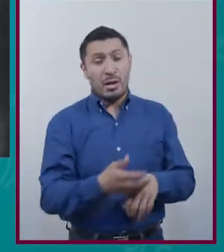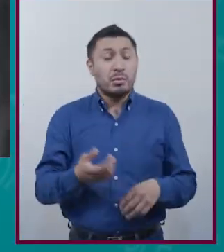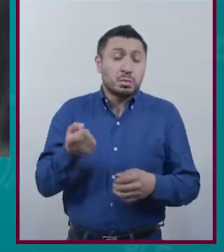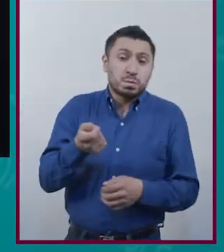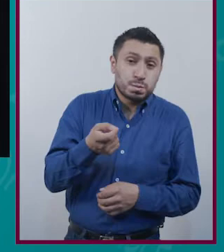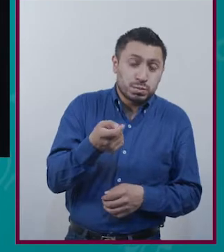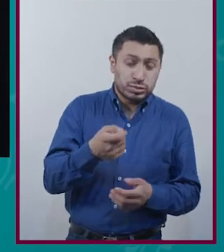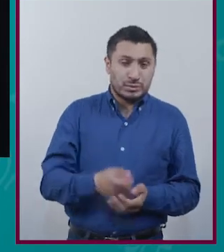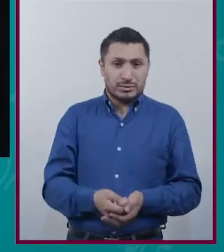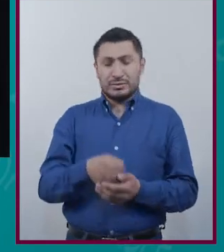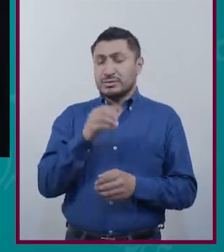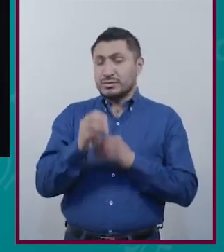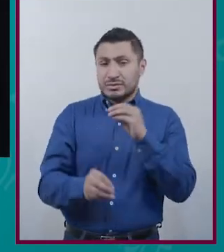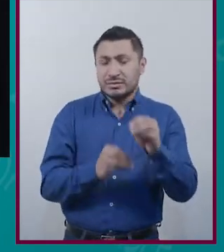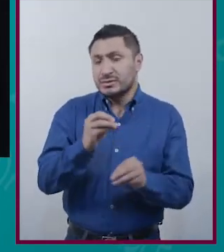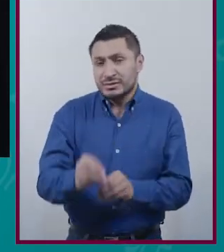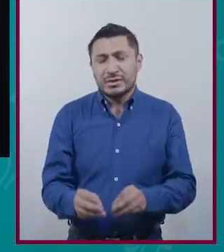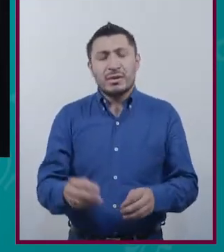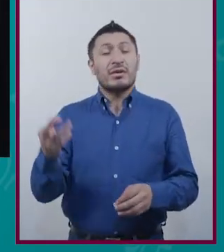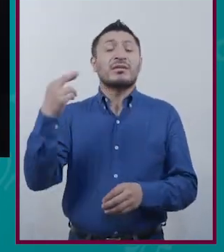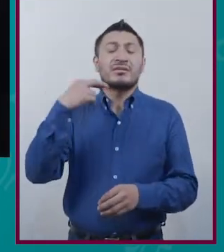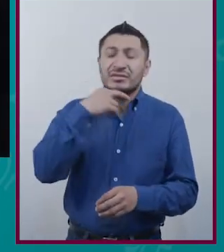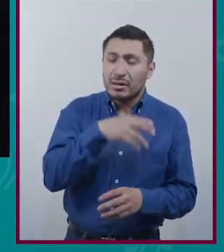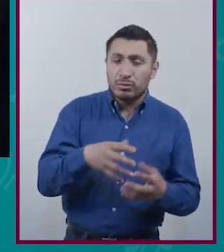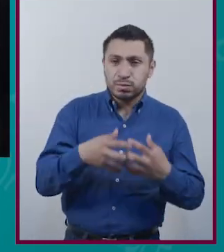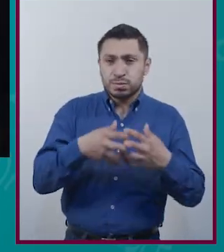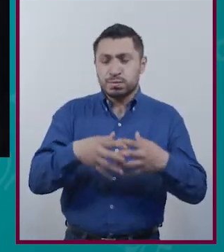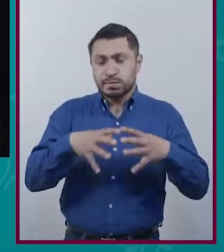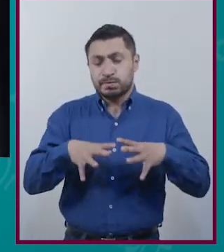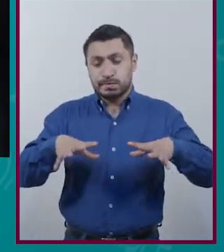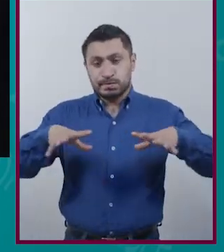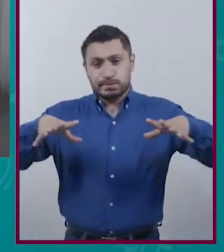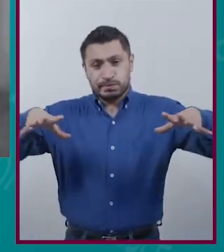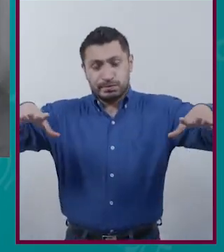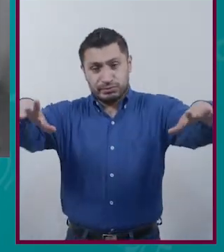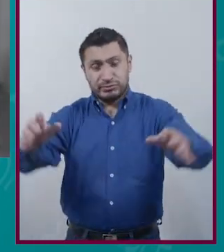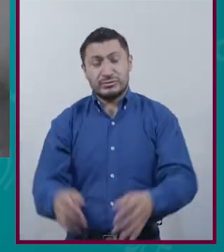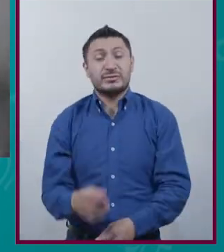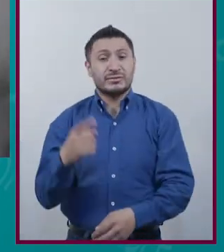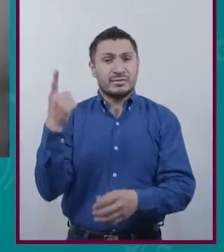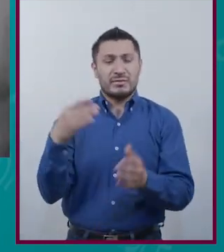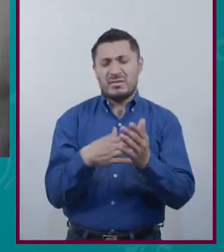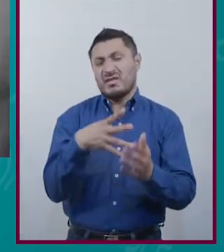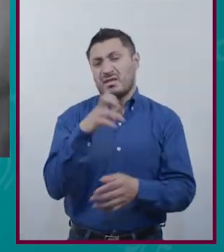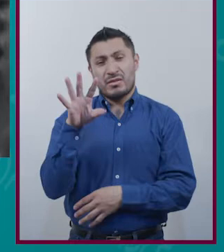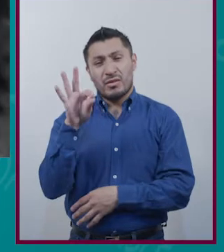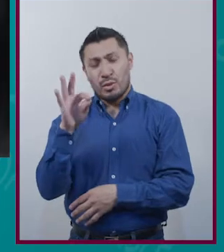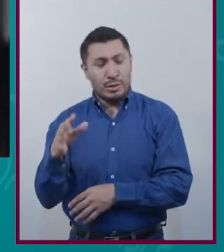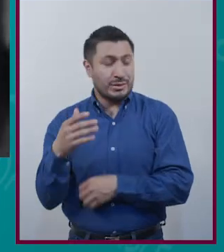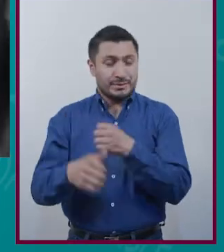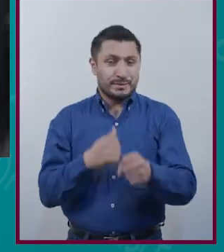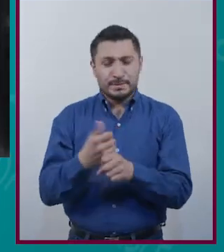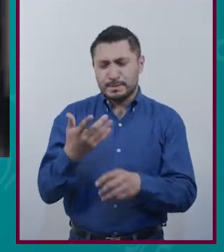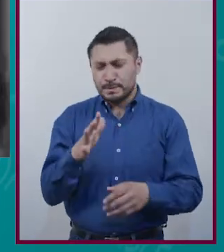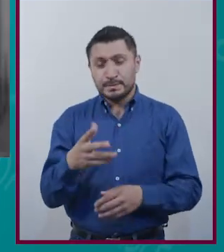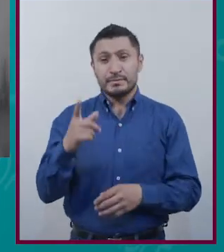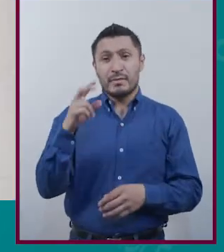del proceso industrial acelerado que vivió México al final de la década de los 40, el 23 de diciembre